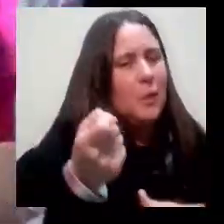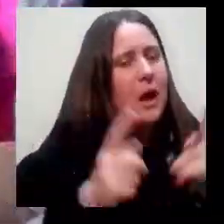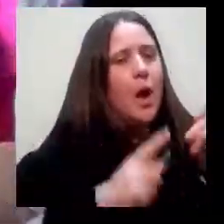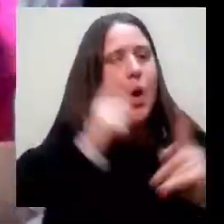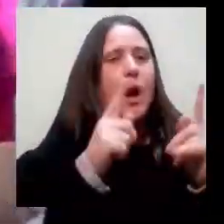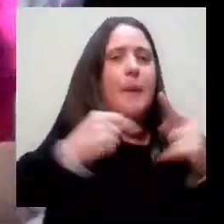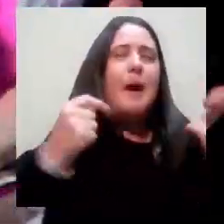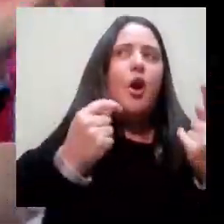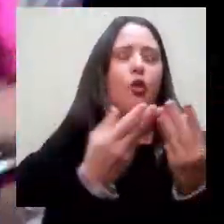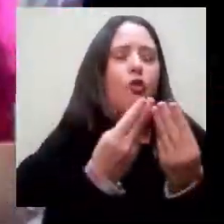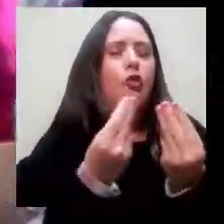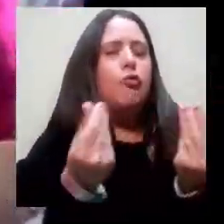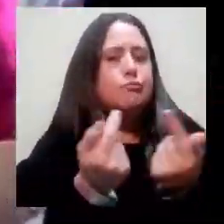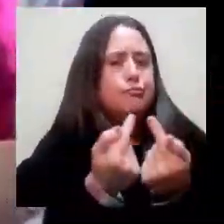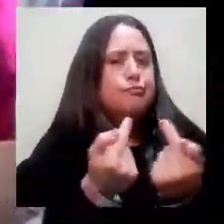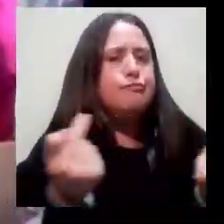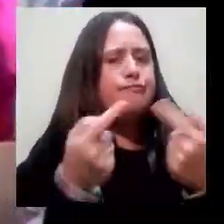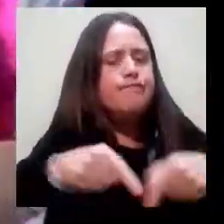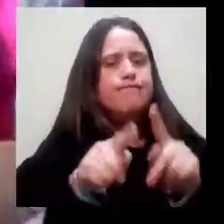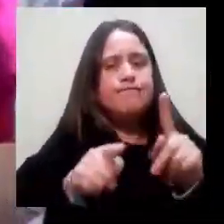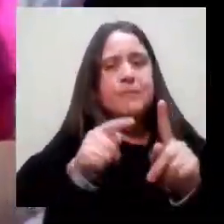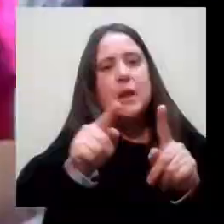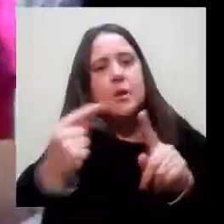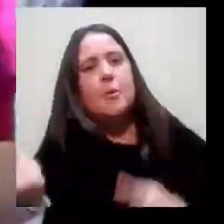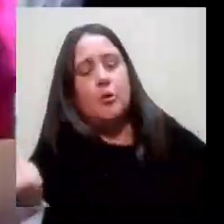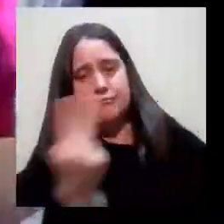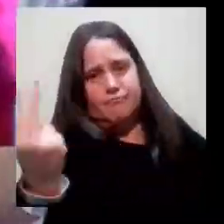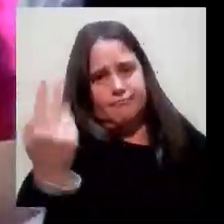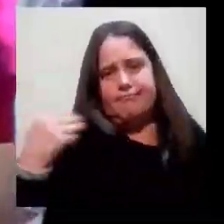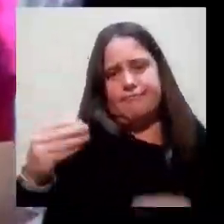de enfoques que plantearon tanto Leticia como Camila,